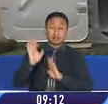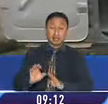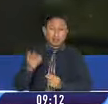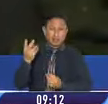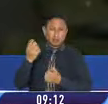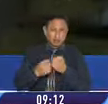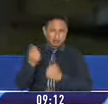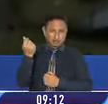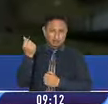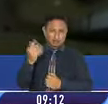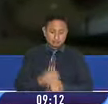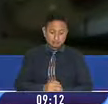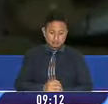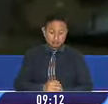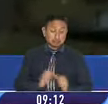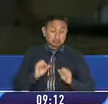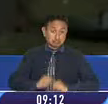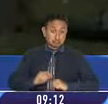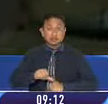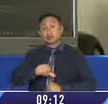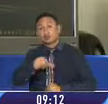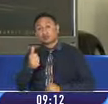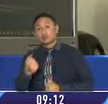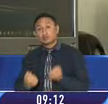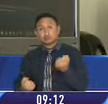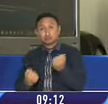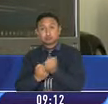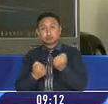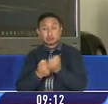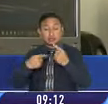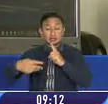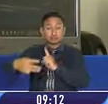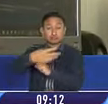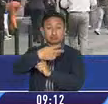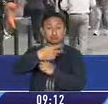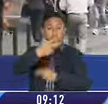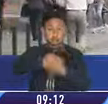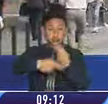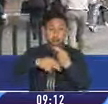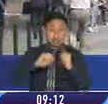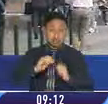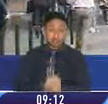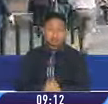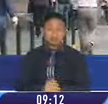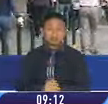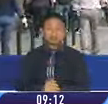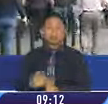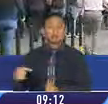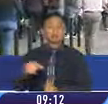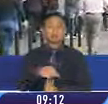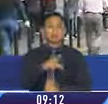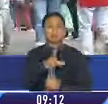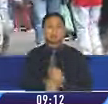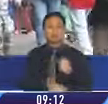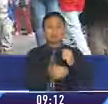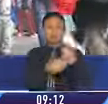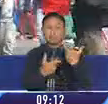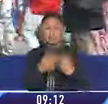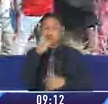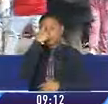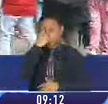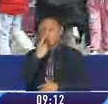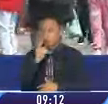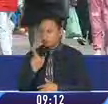ecuatorianos, pero también permitió el fortalecimiento de canales digitales de comercio, incidiendo además en el perfil de